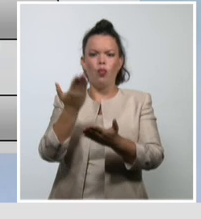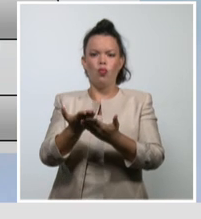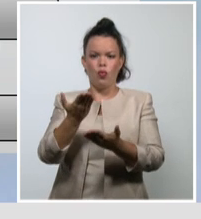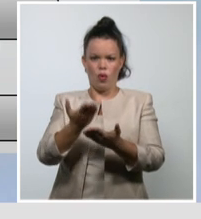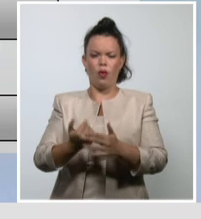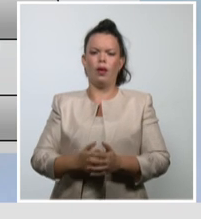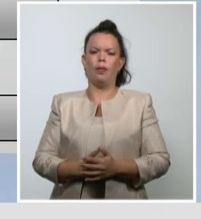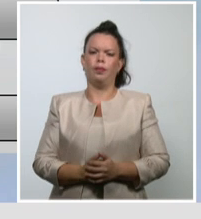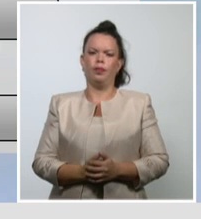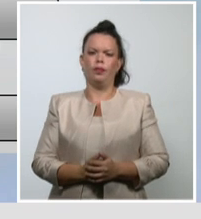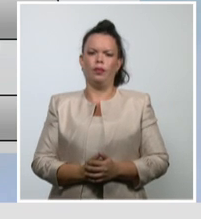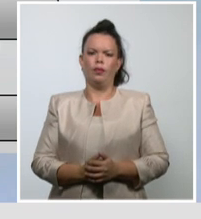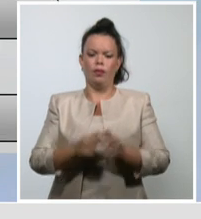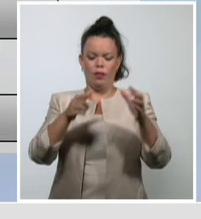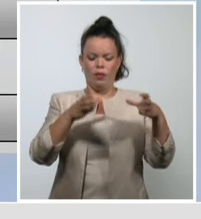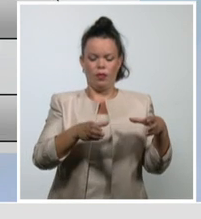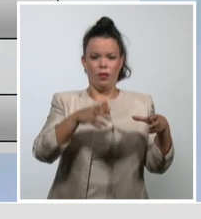y de ellas